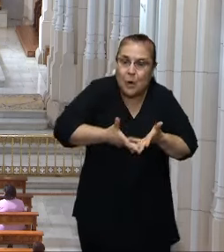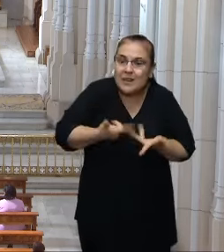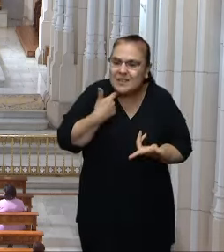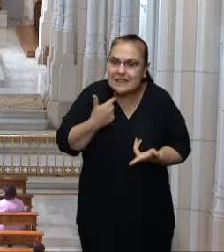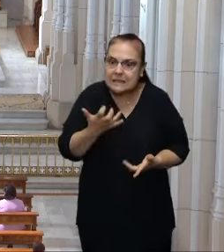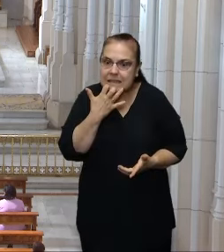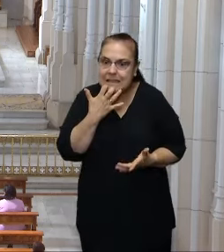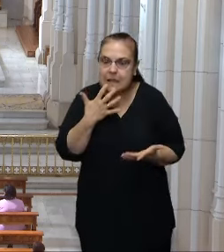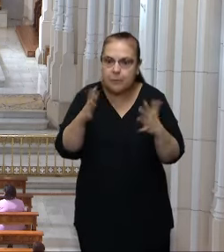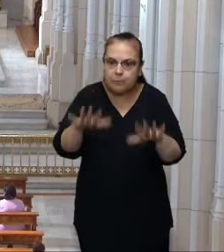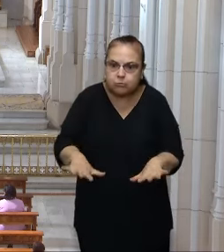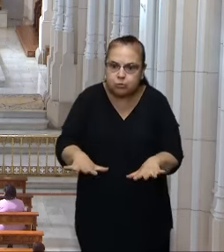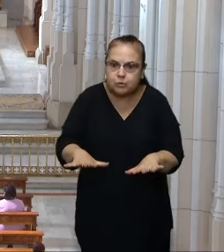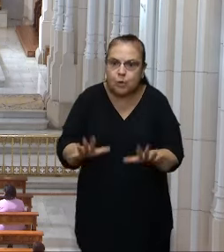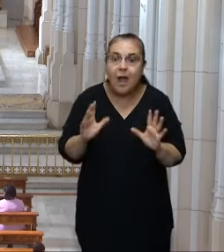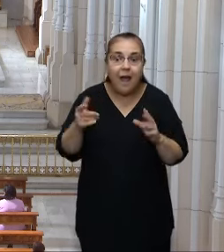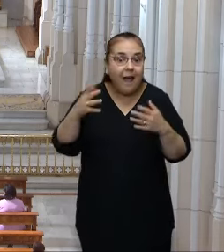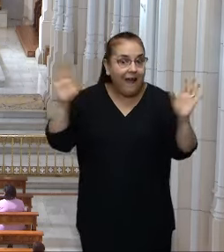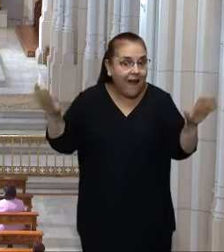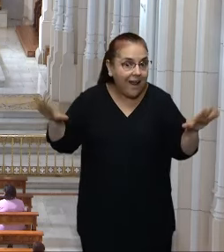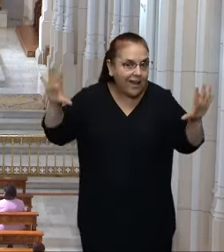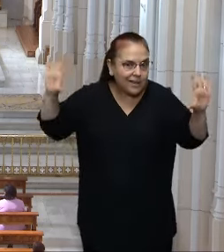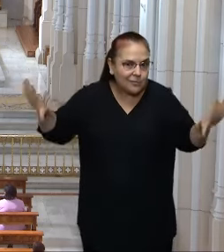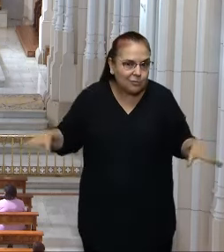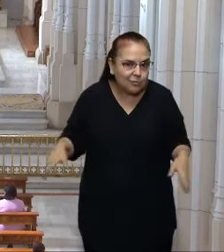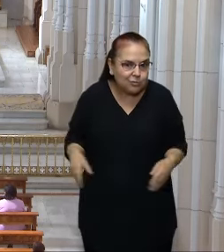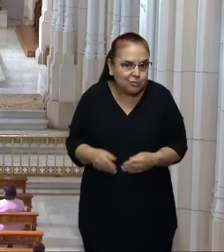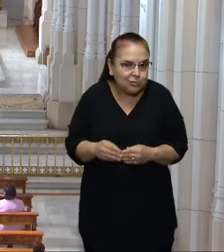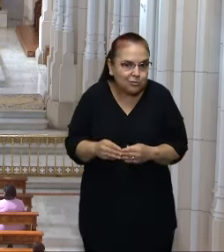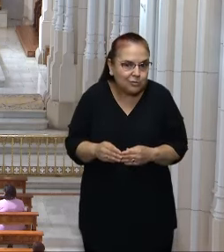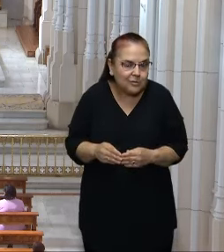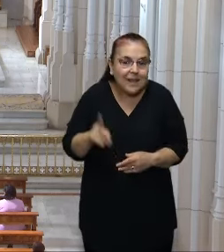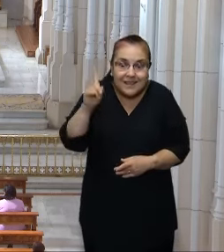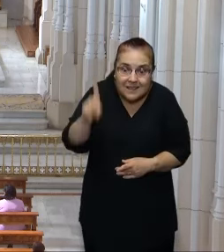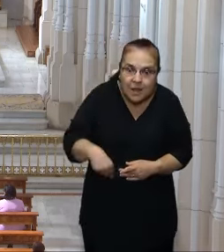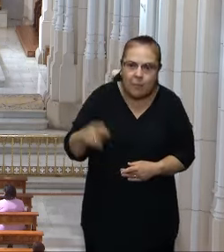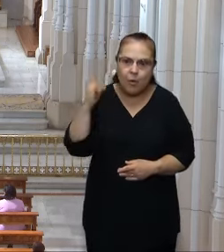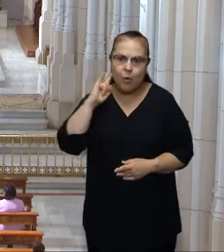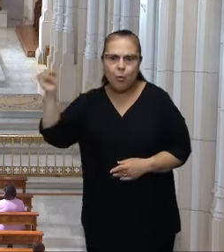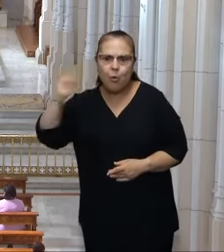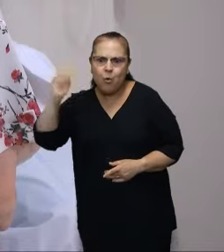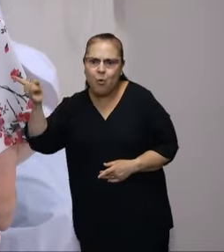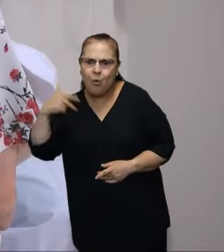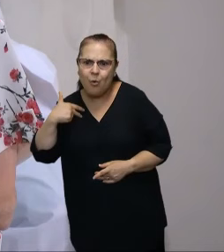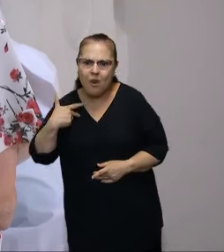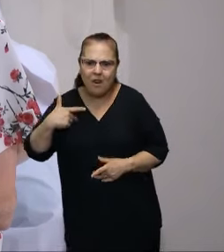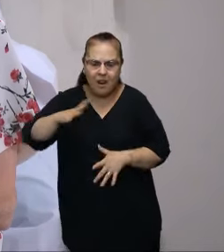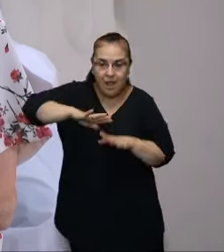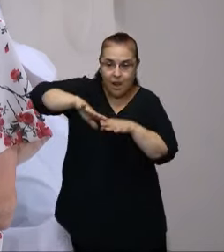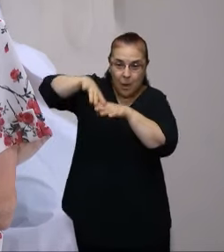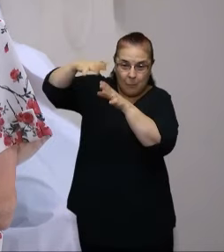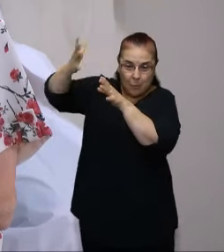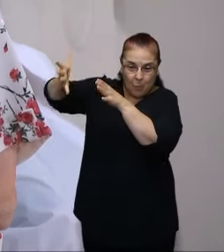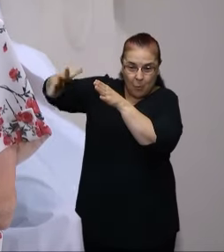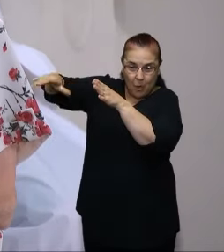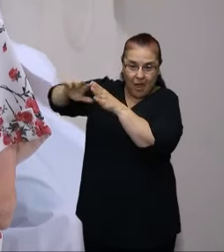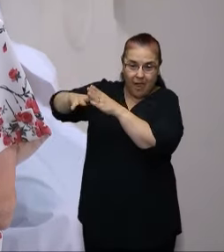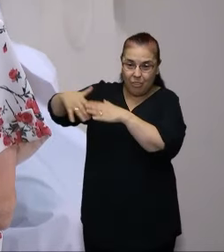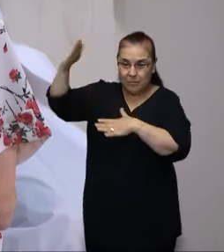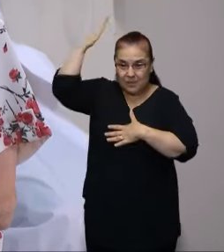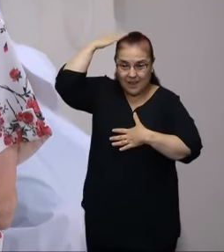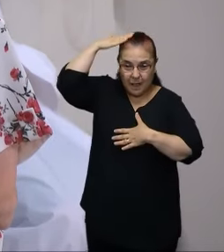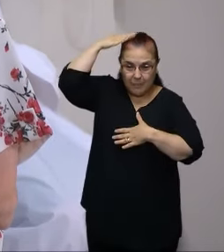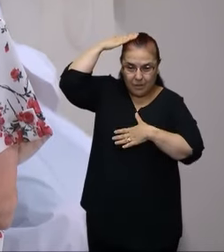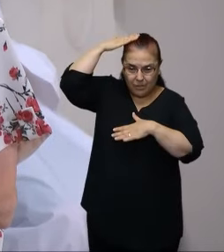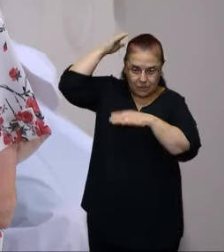detenían replegado sus alas también se oyó un estruendo sobre la la bóveda que estaba encima de sus